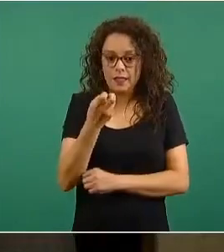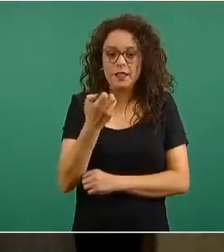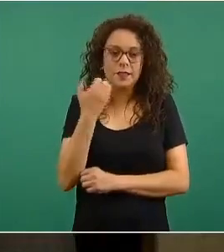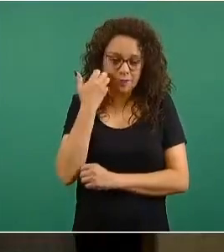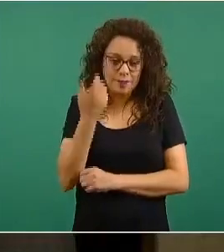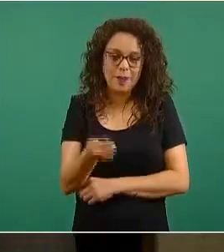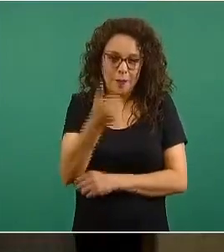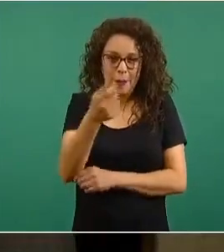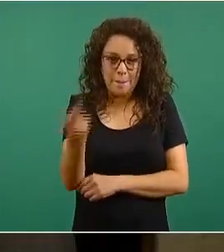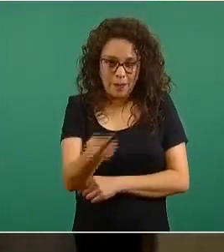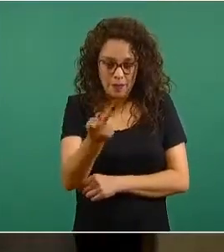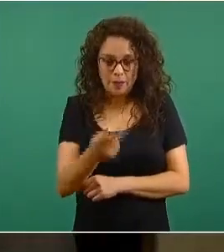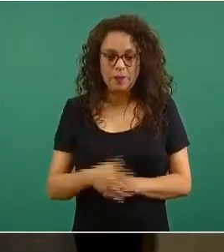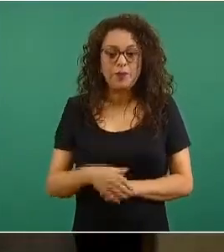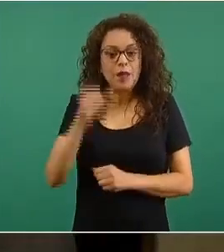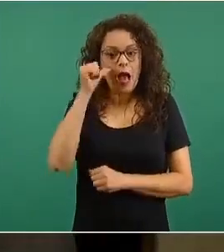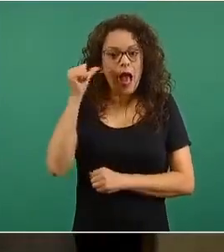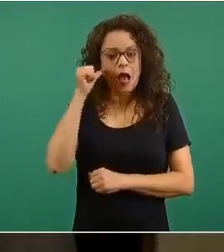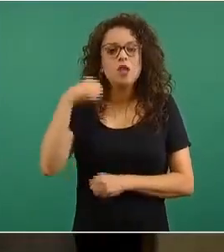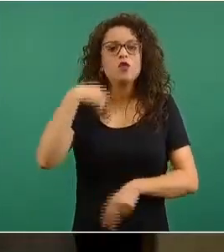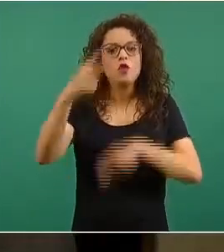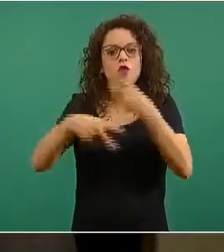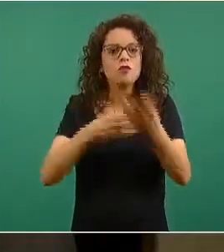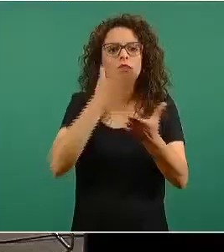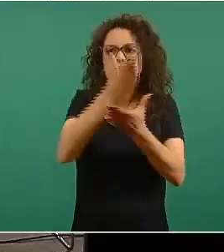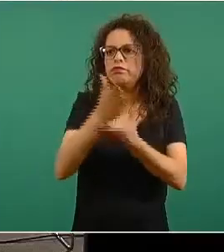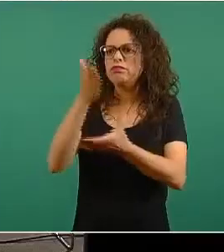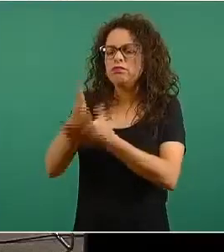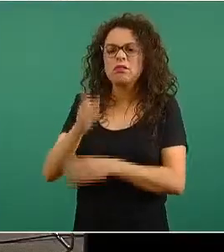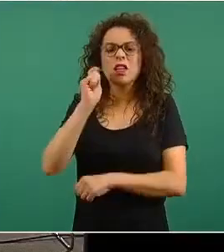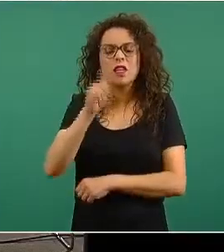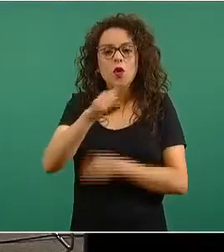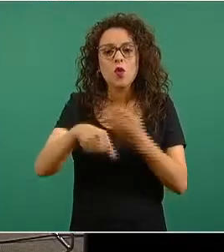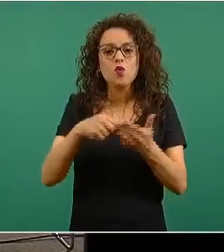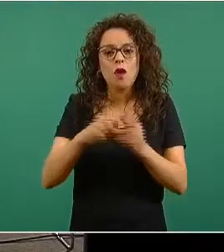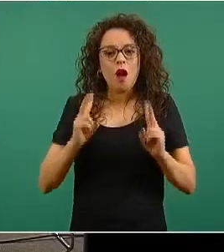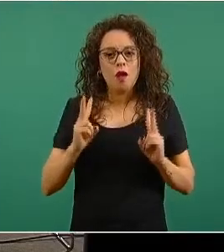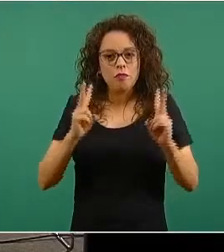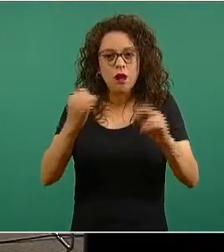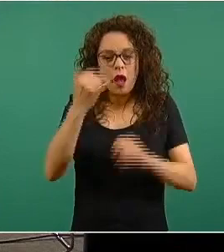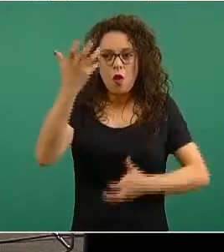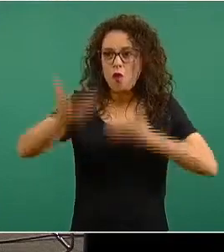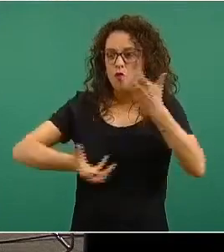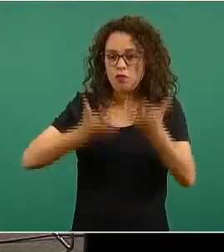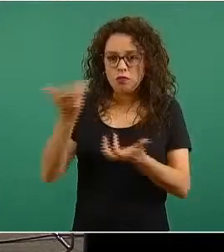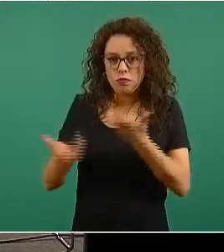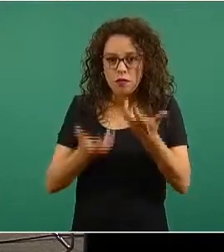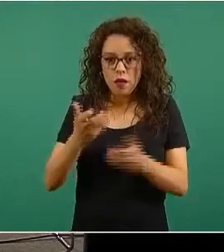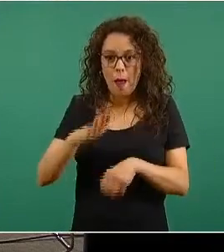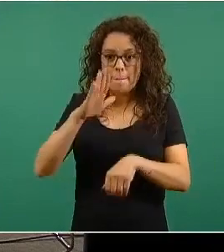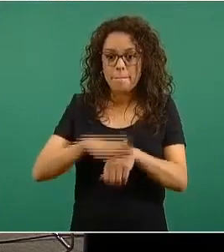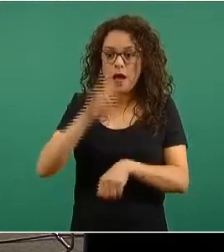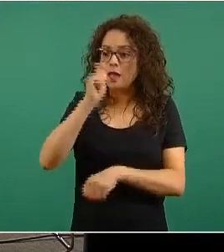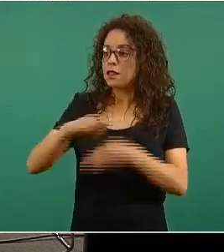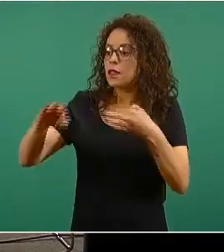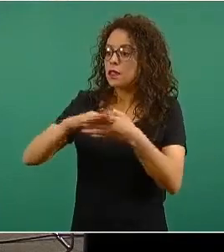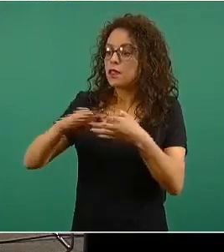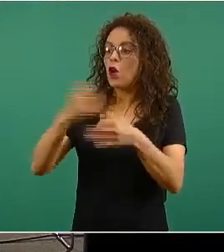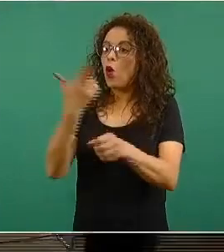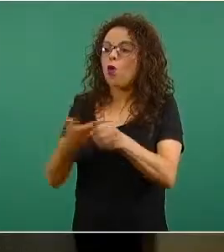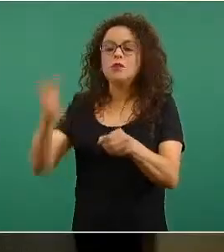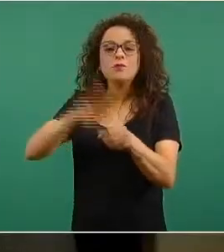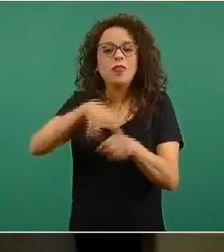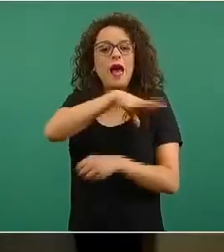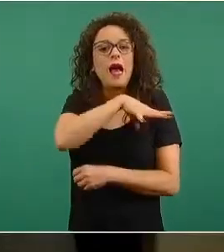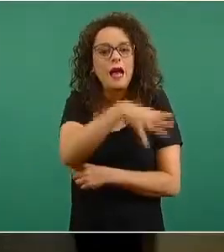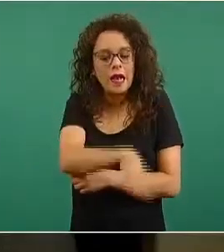nos dimos una vuelta por varias funerarias y por varios crematorios de la ciudad, sobre todo los que están alrededor del Hospital General, y nos estaban diciendo que hay